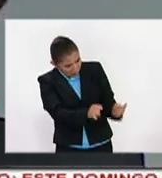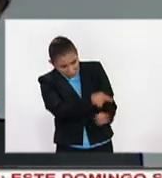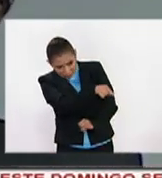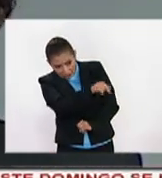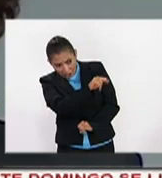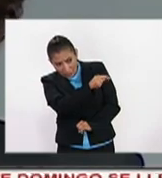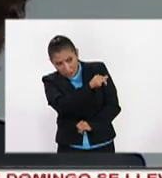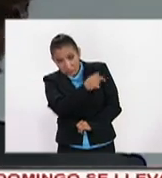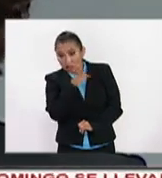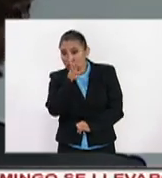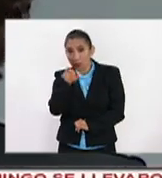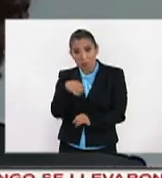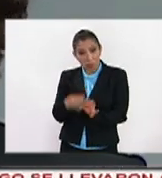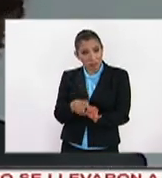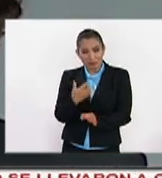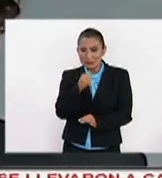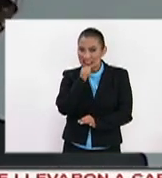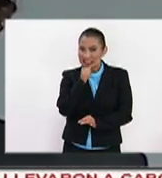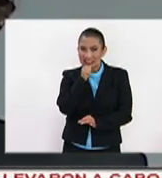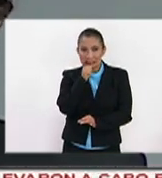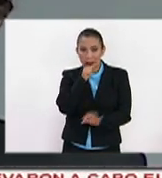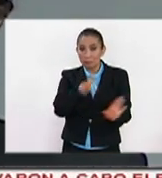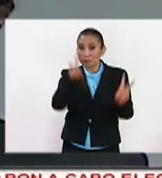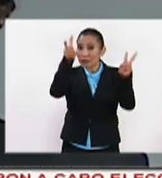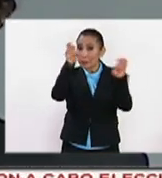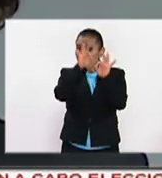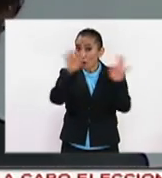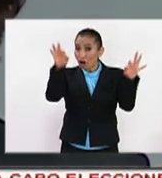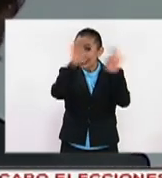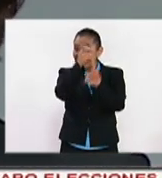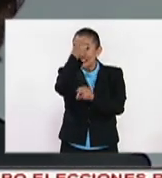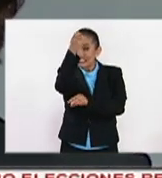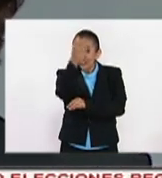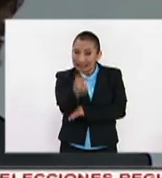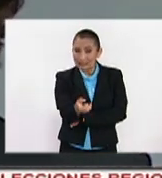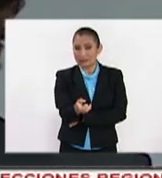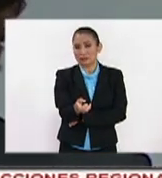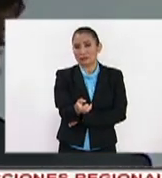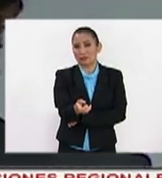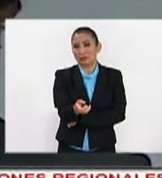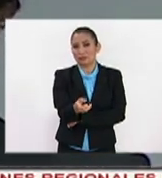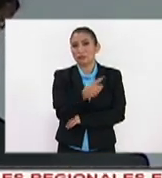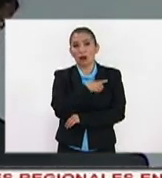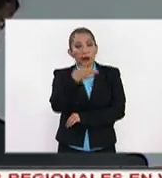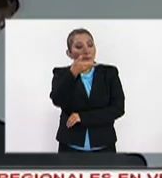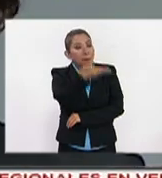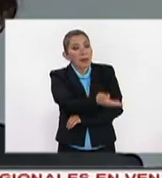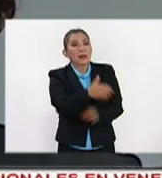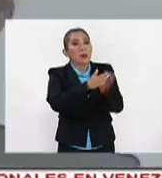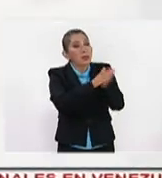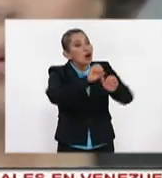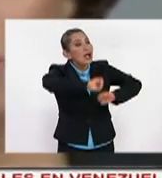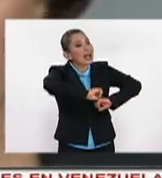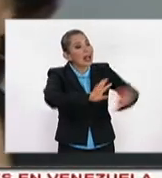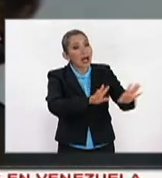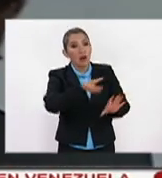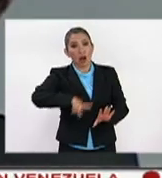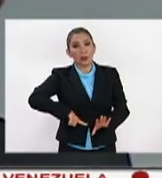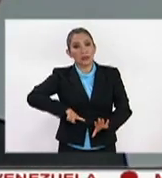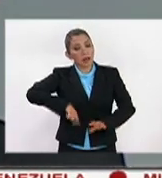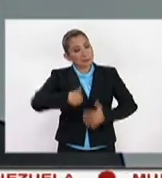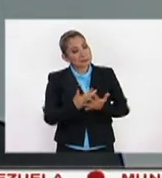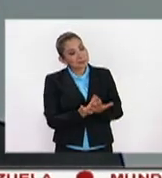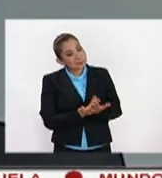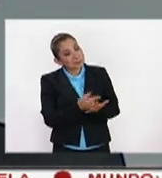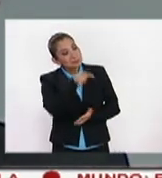era una respuesta complicada. En un tema tan importante como este, solo se le pedía y se le pide claridad. El Gobierno